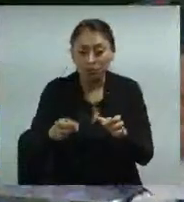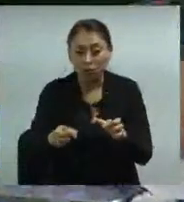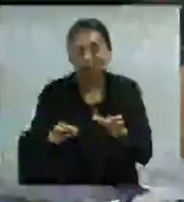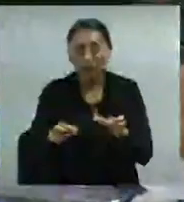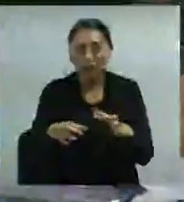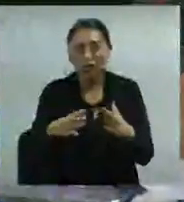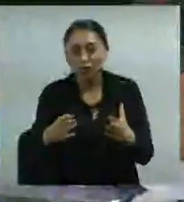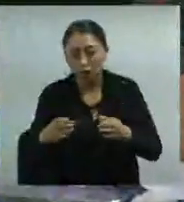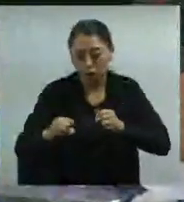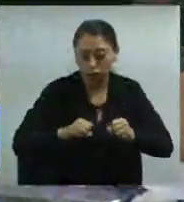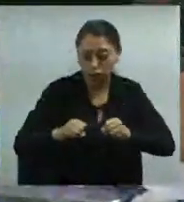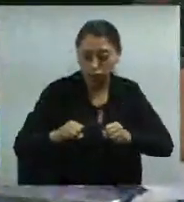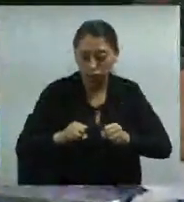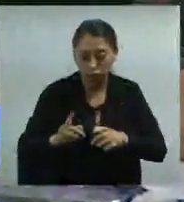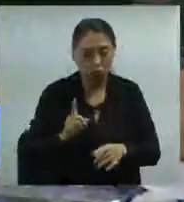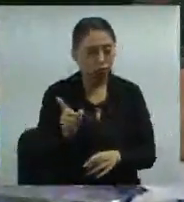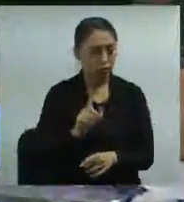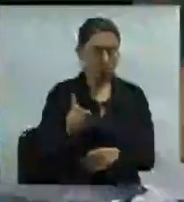trámite.